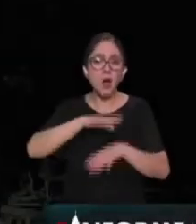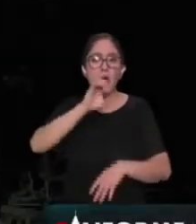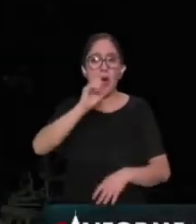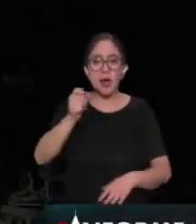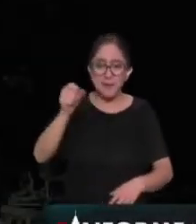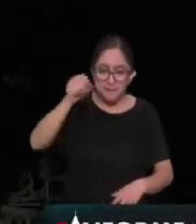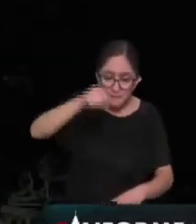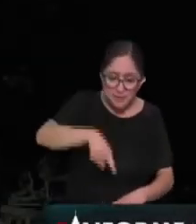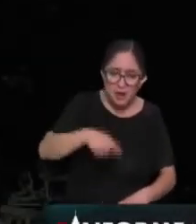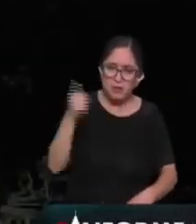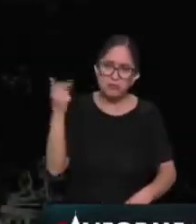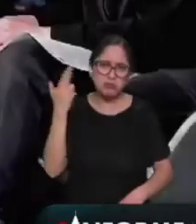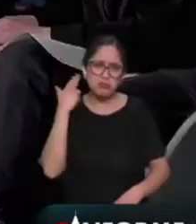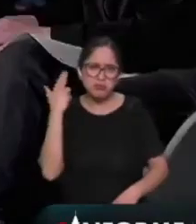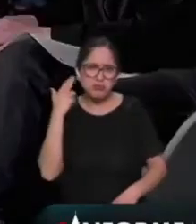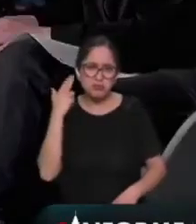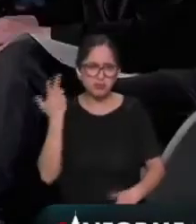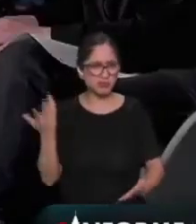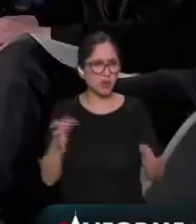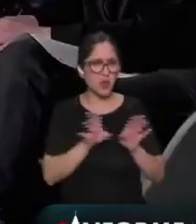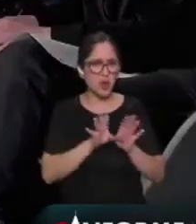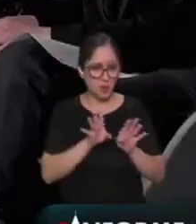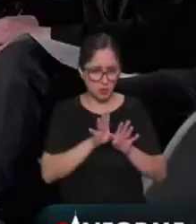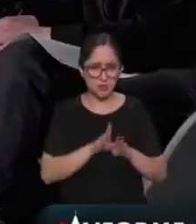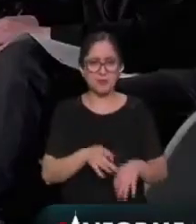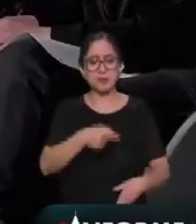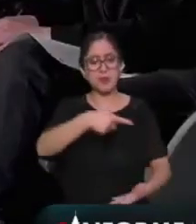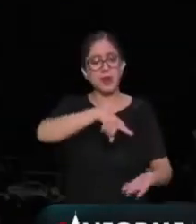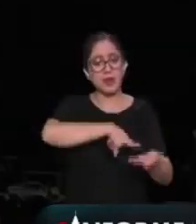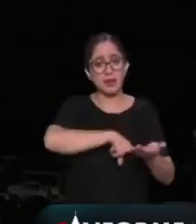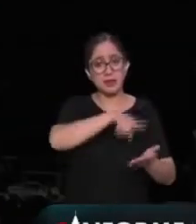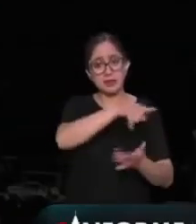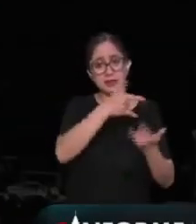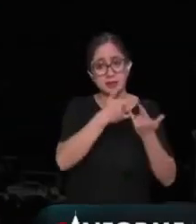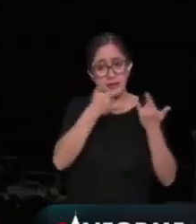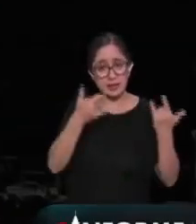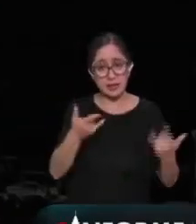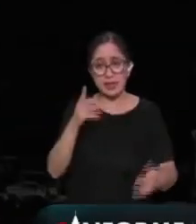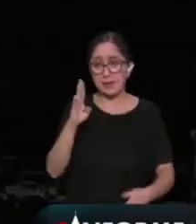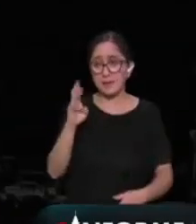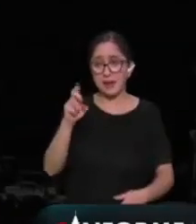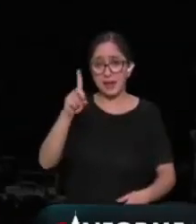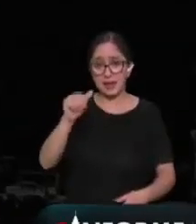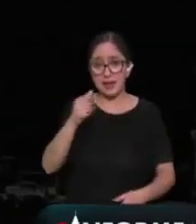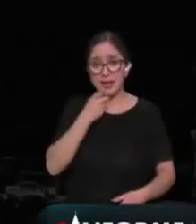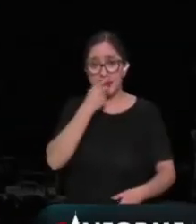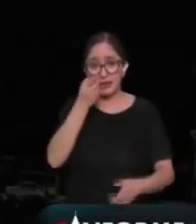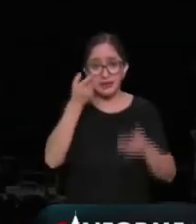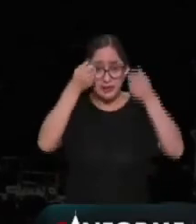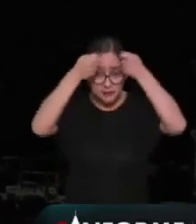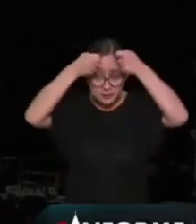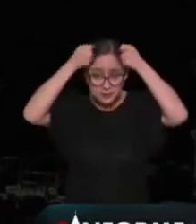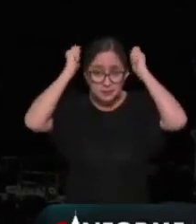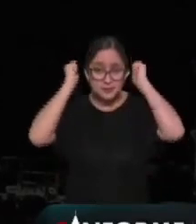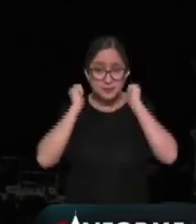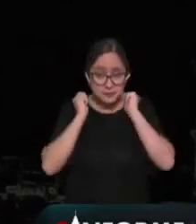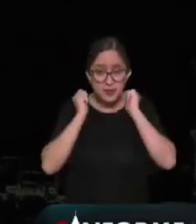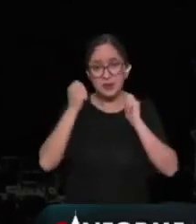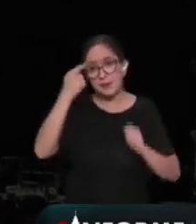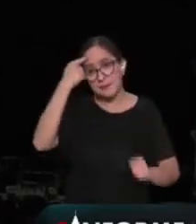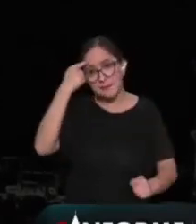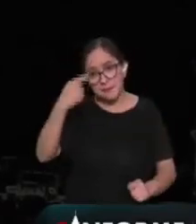escuchaba. ¿Cómo es posible? Dentro de la historia dicen que Brenda se ponía una peluca para llevar al correo,